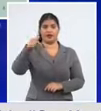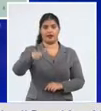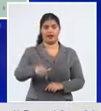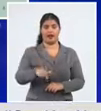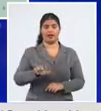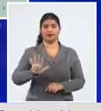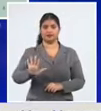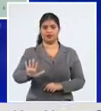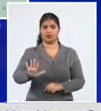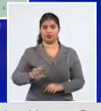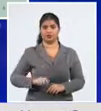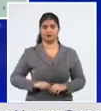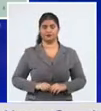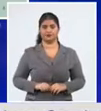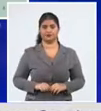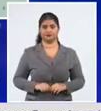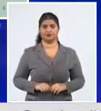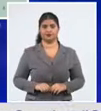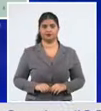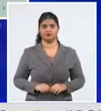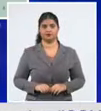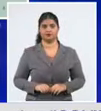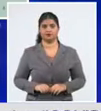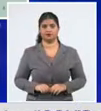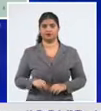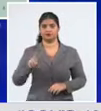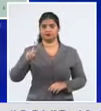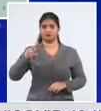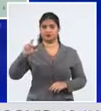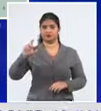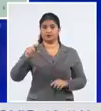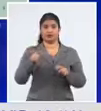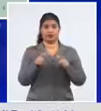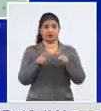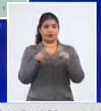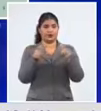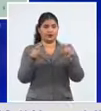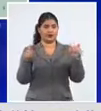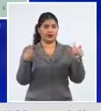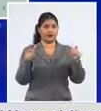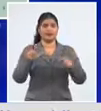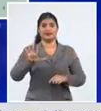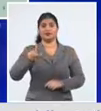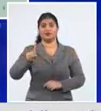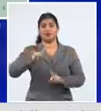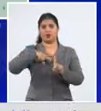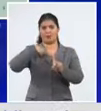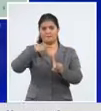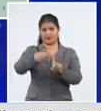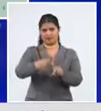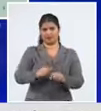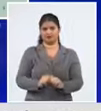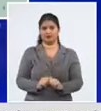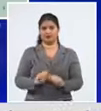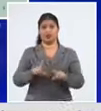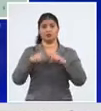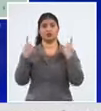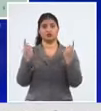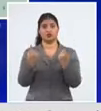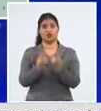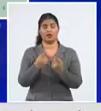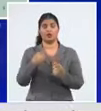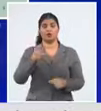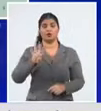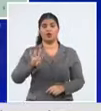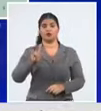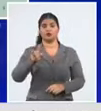5 casos ayer. Villa Clara incrementa 51 más, 494 en total, dispersos